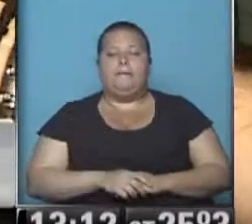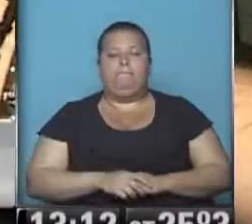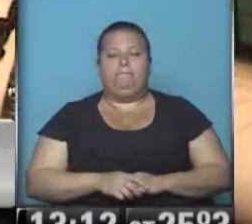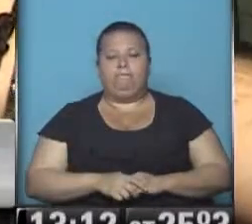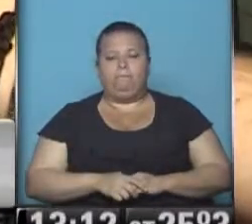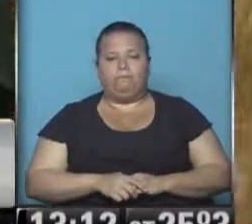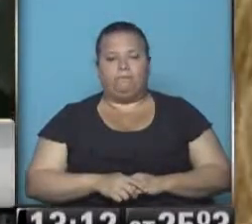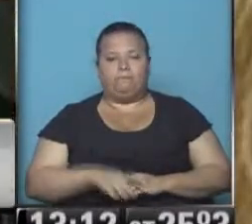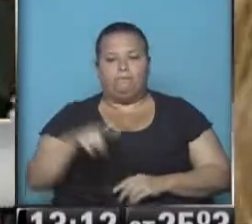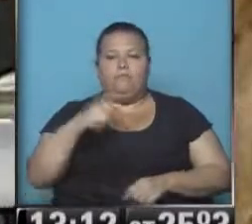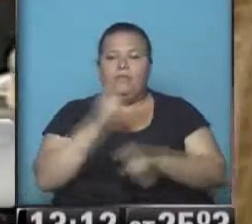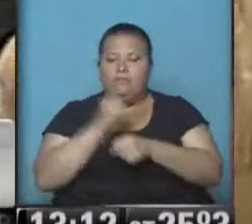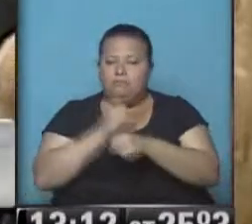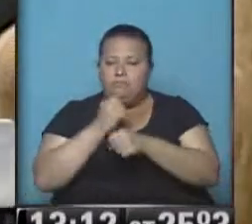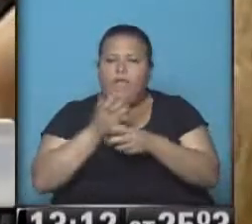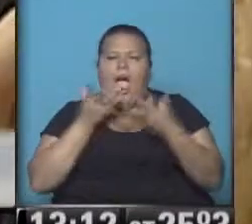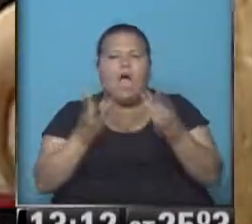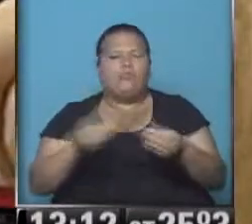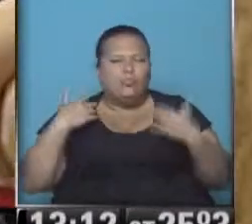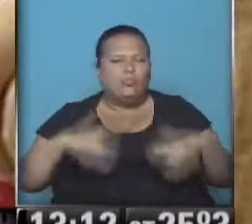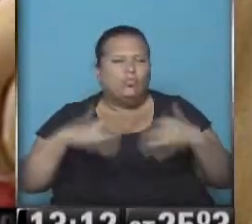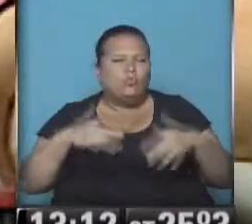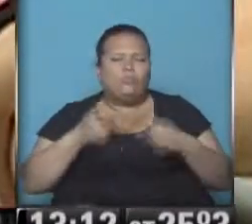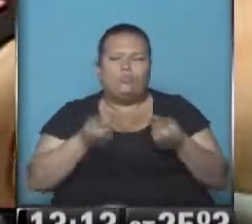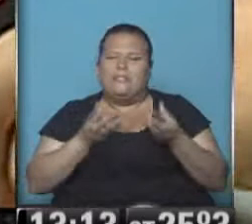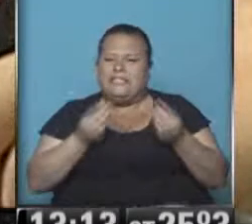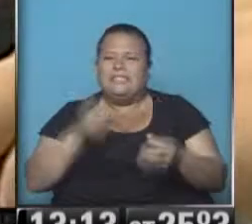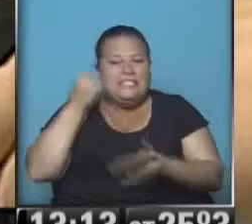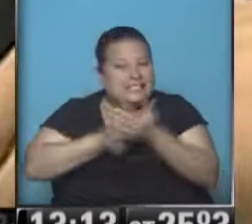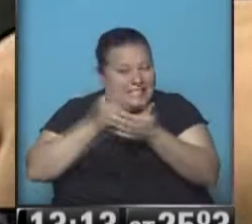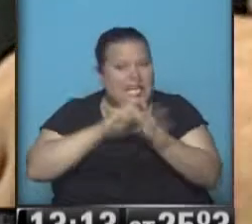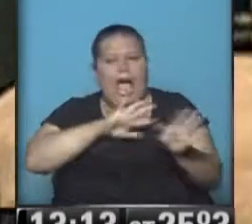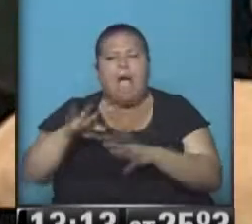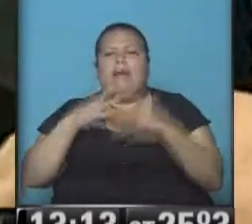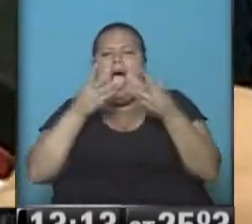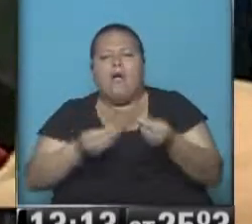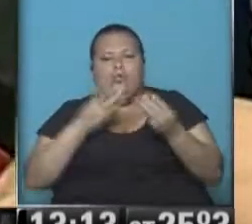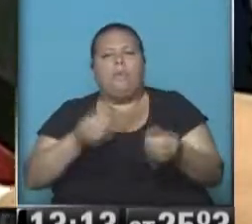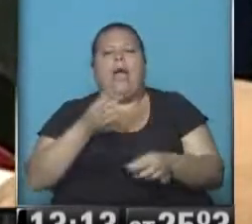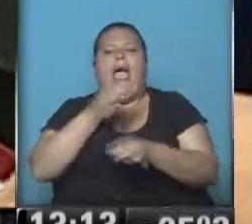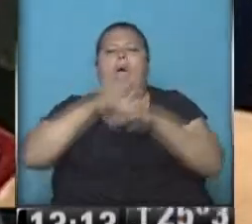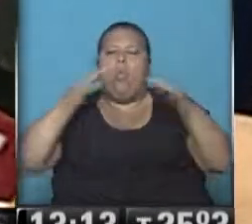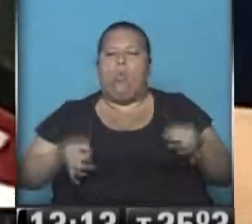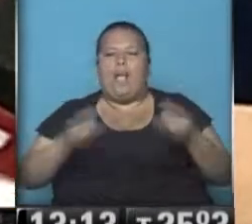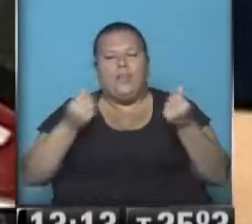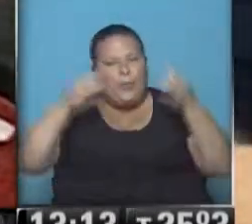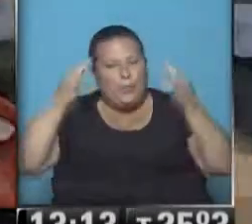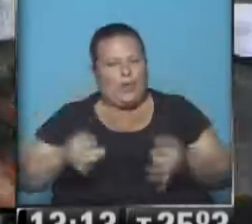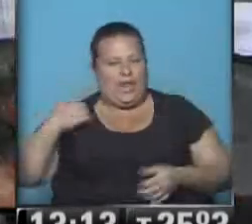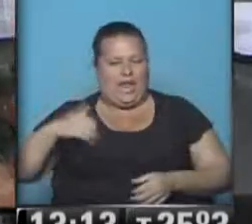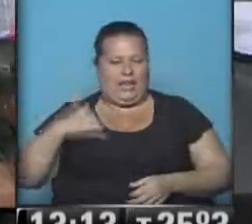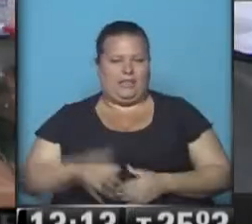una dirigente que cooperó permanentemente, más allá de su lucha inclaudicable, por una educación de calidad en la Argentina.